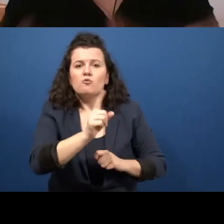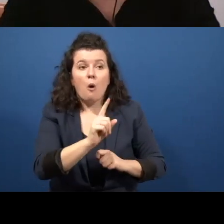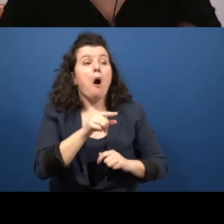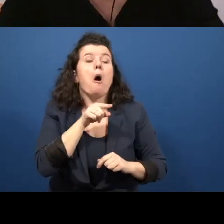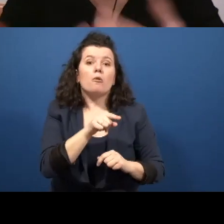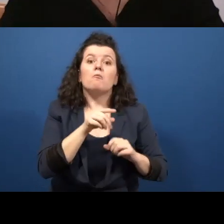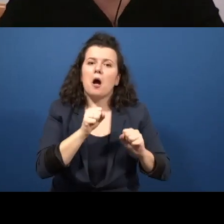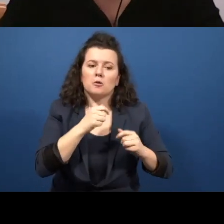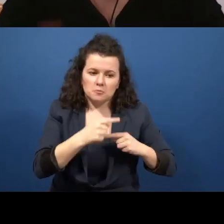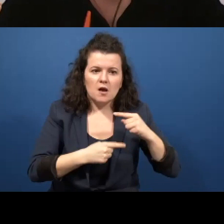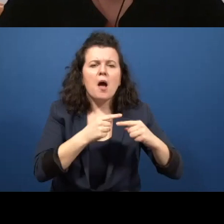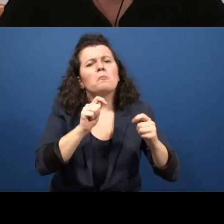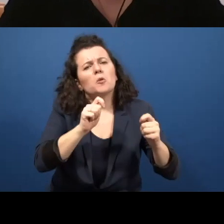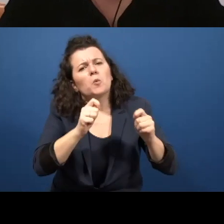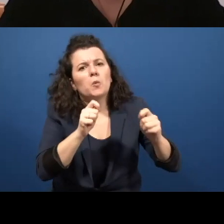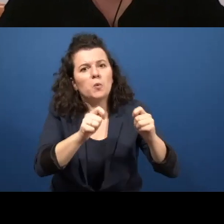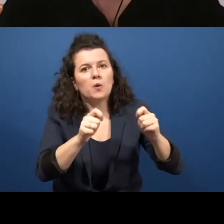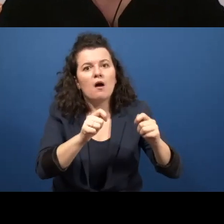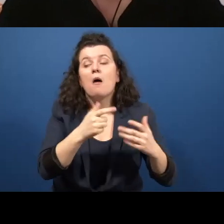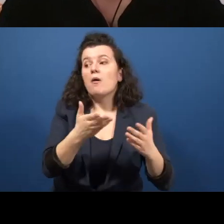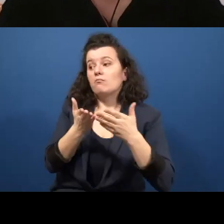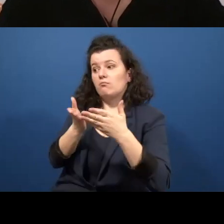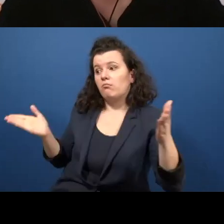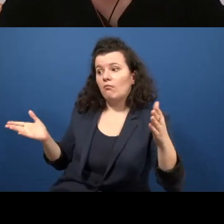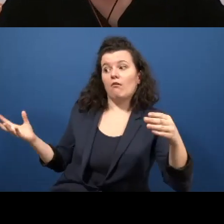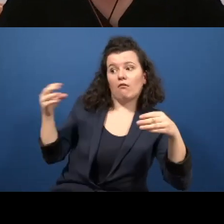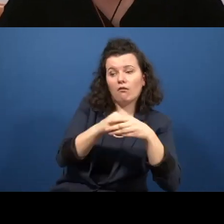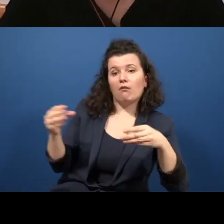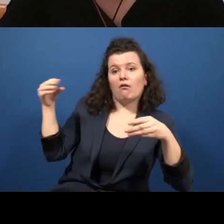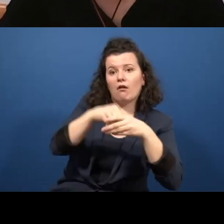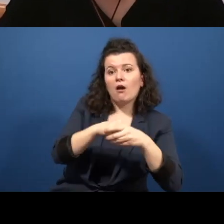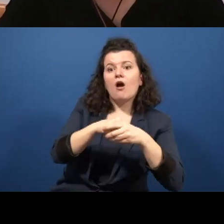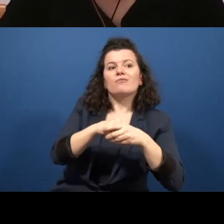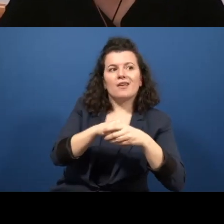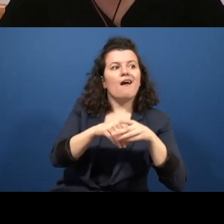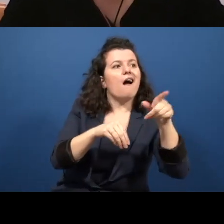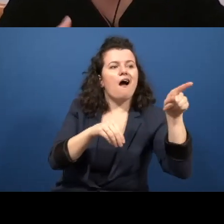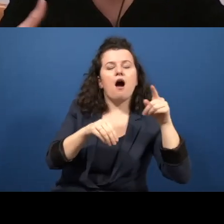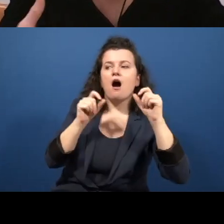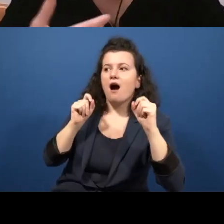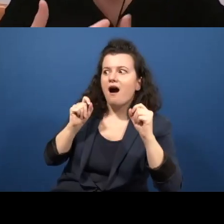Se ha hecho y me parece que sería una adición